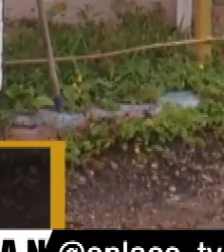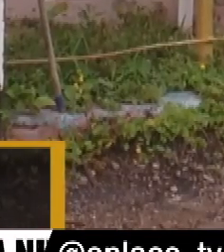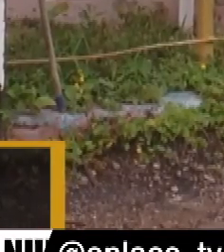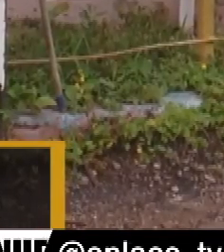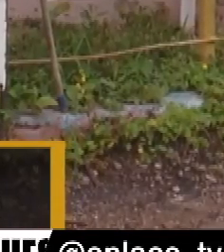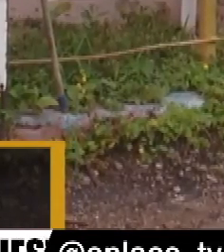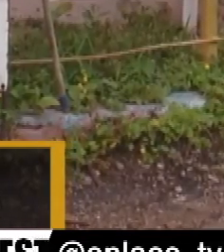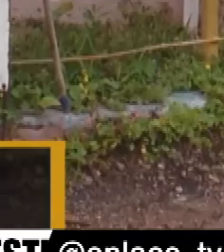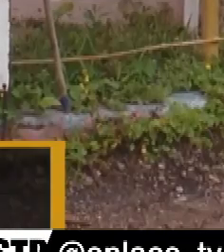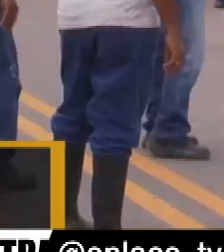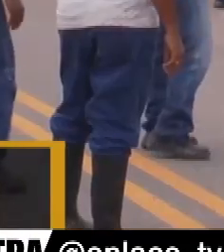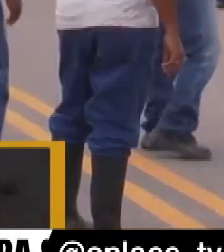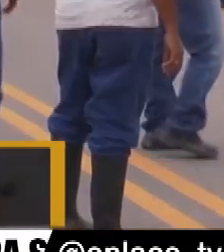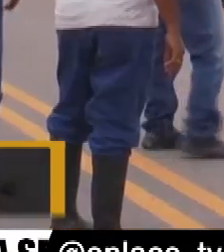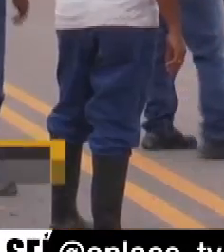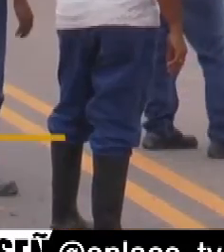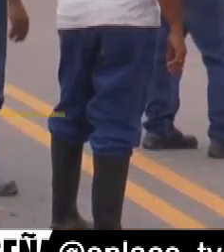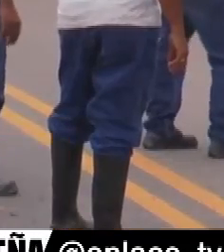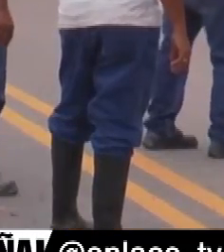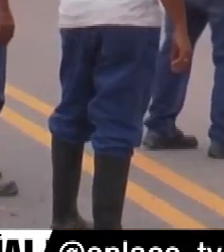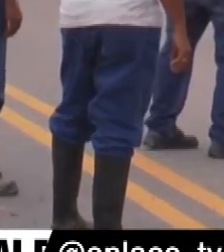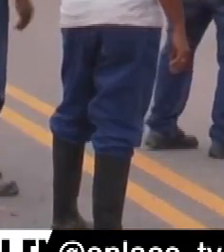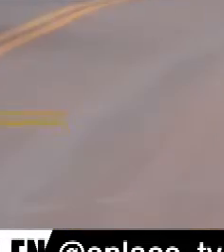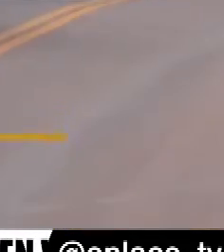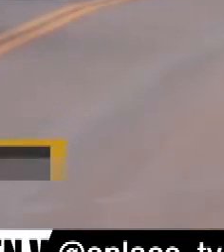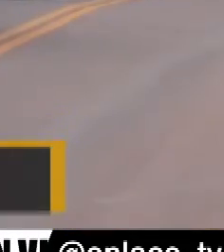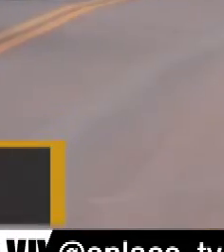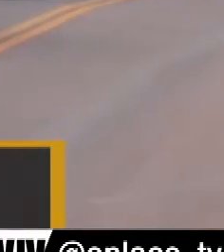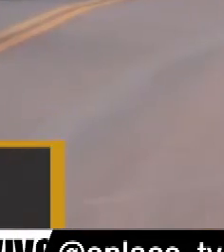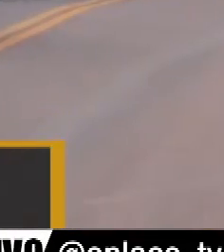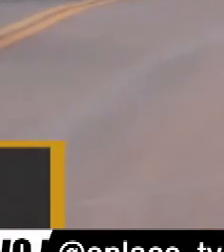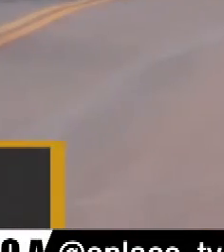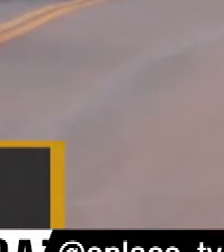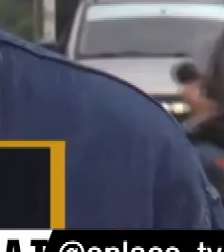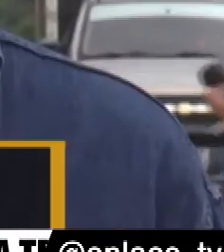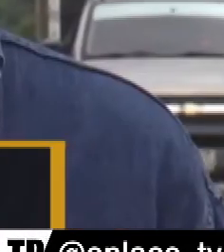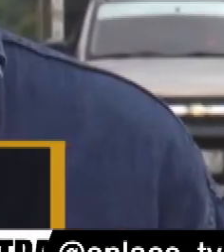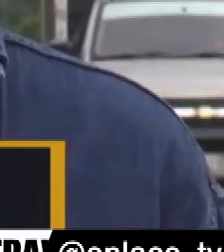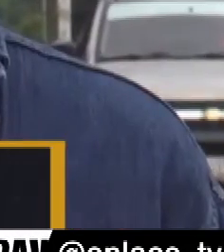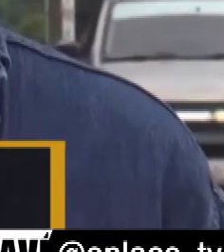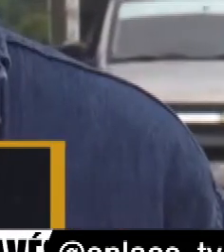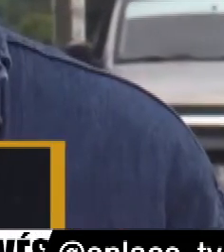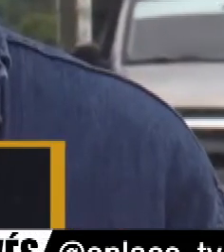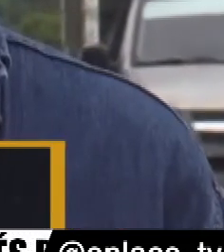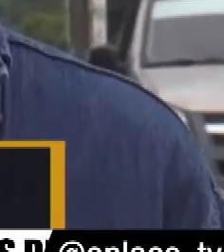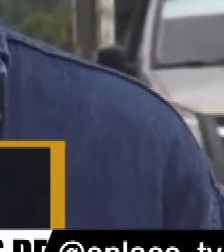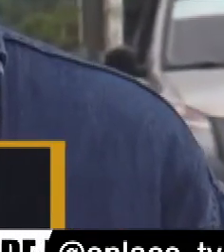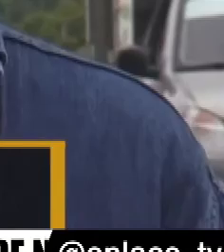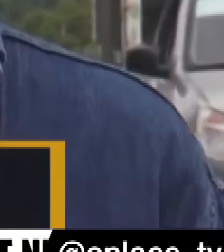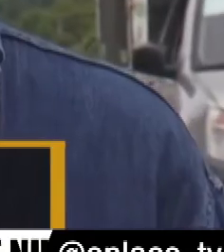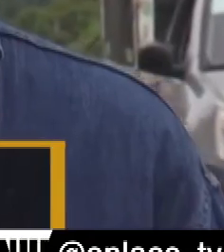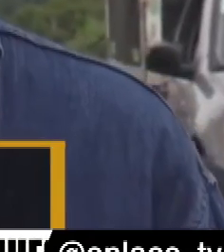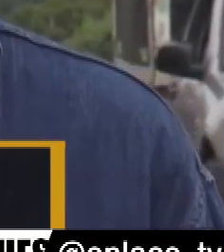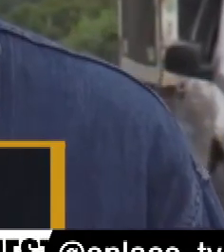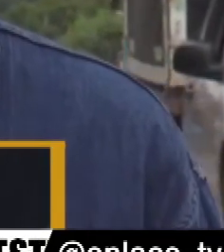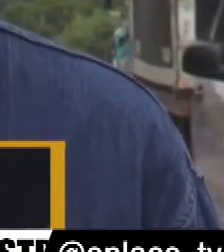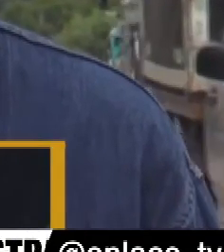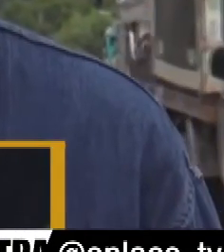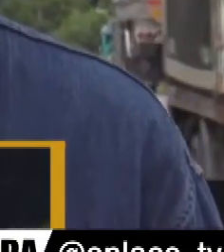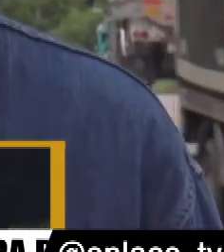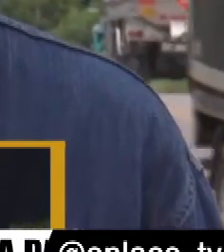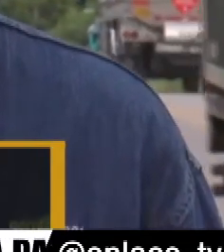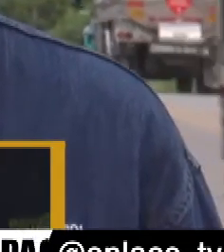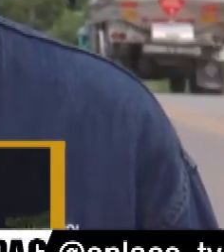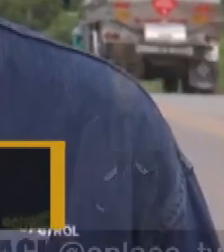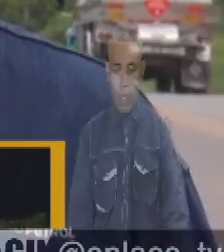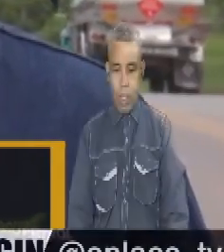la vinculación este martes de comerciantes y proveedores a las protestas en la Gran Vía Yuma. Bueno, la jornada de hoy es un día más de una protesta